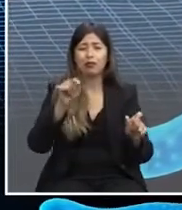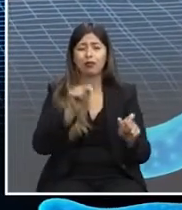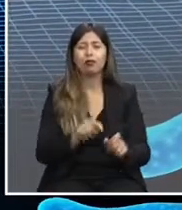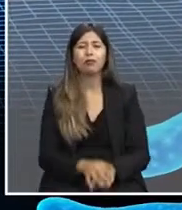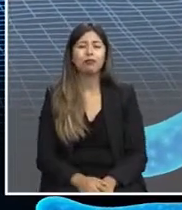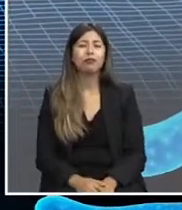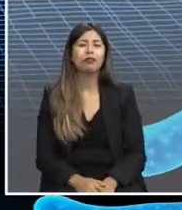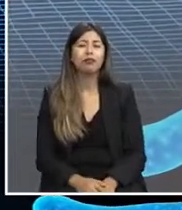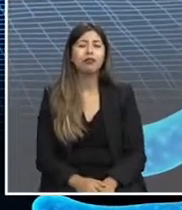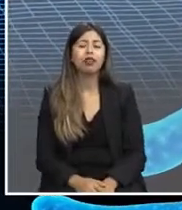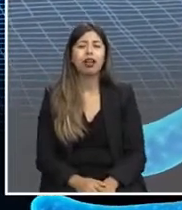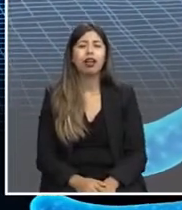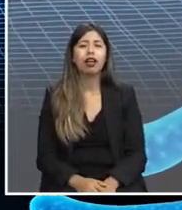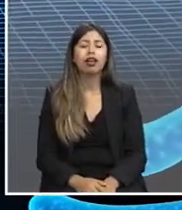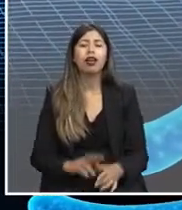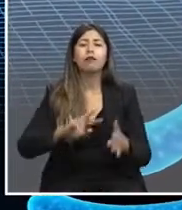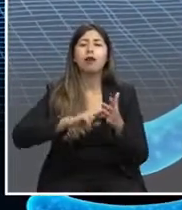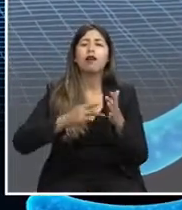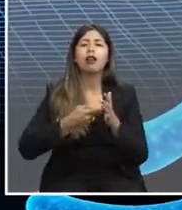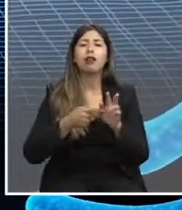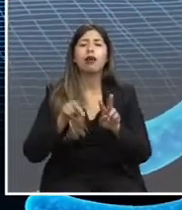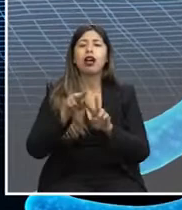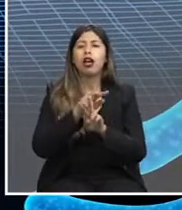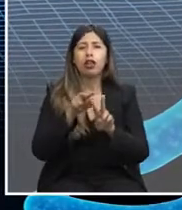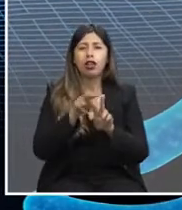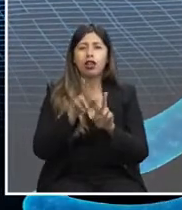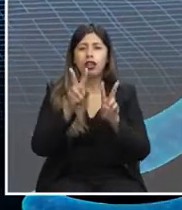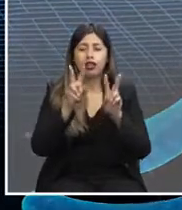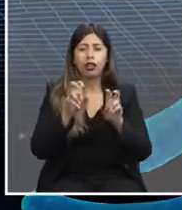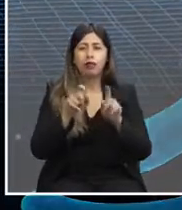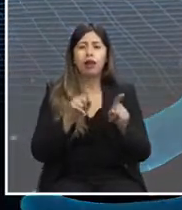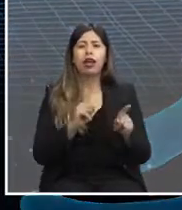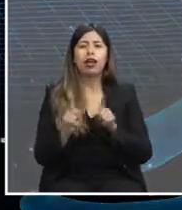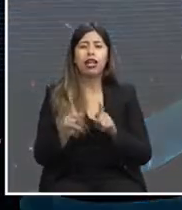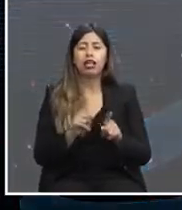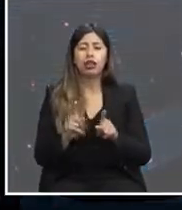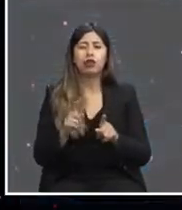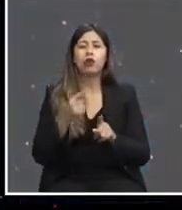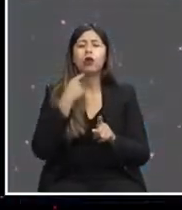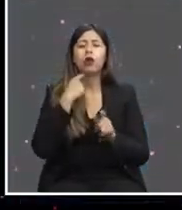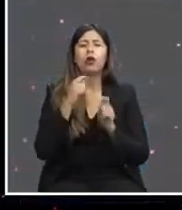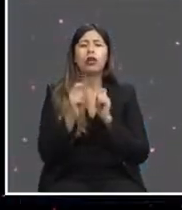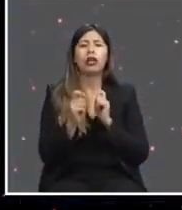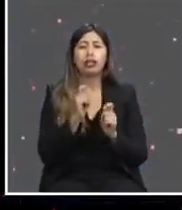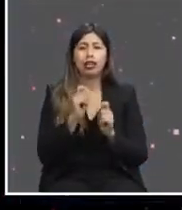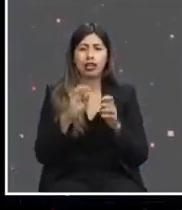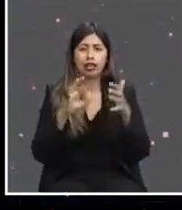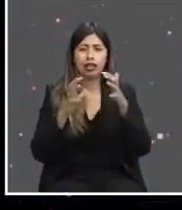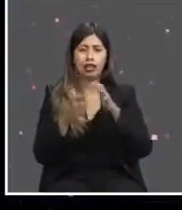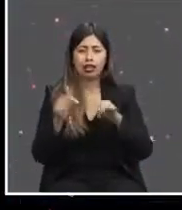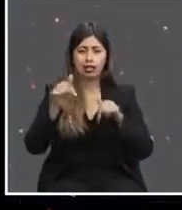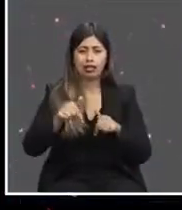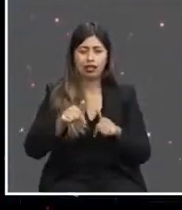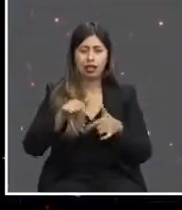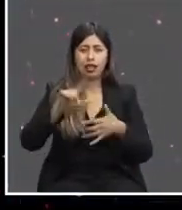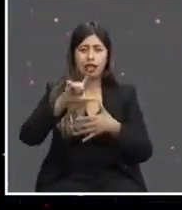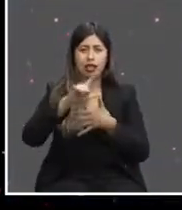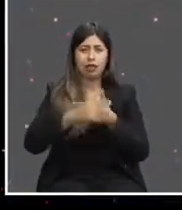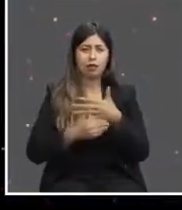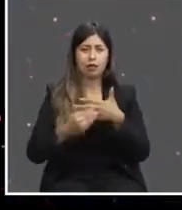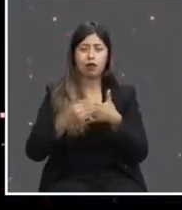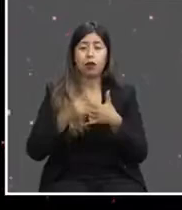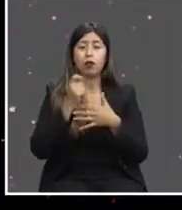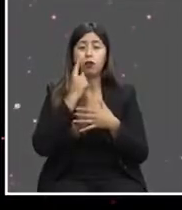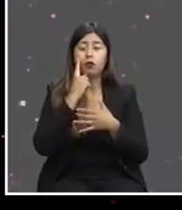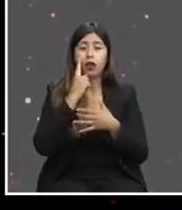¿Cuáles son los otros dos problemas que involucra la gestión del riesgo de desastre ahora, sobre todo en Latinoamérica? Exceso de